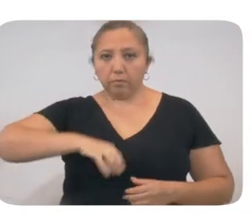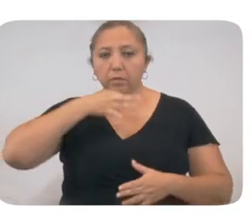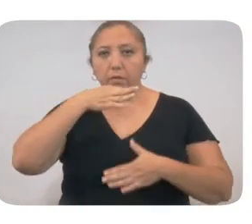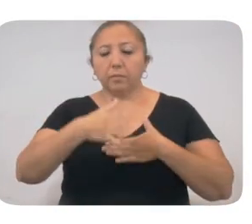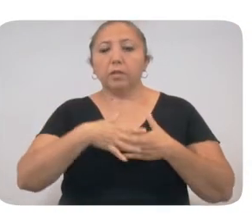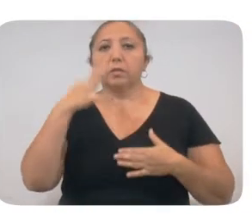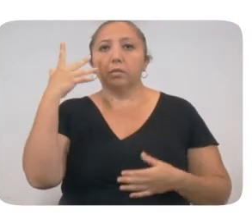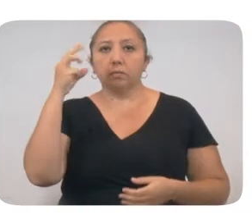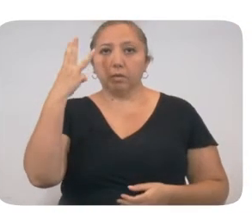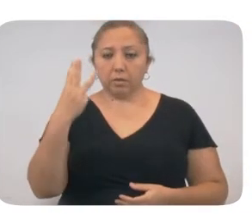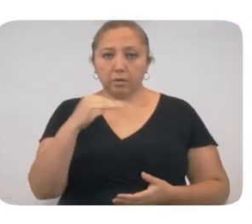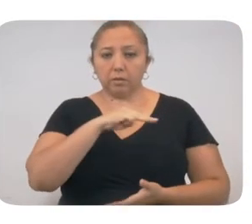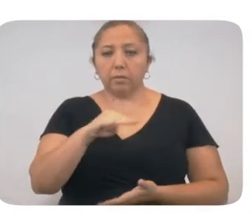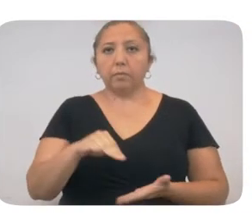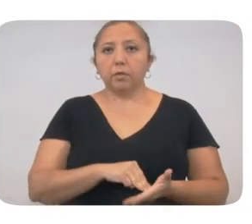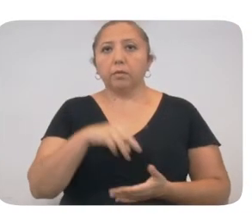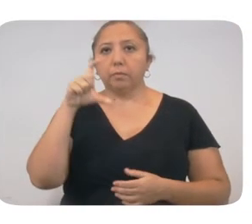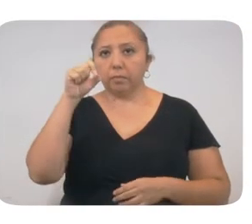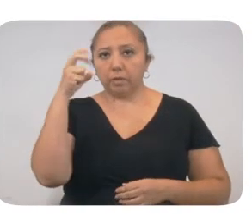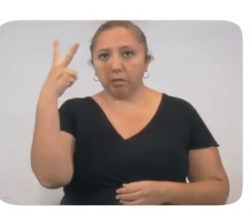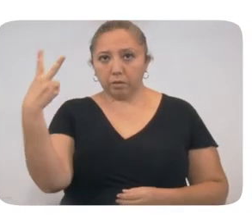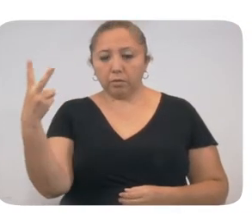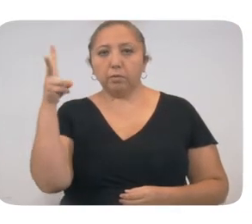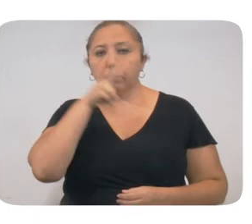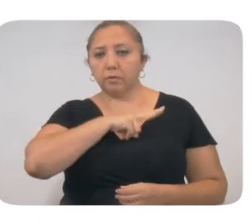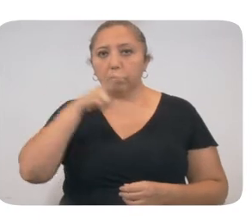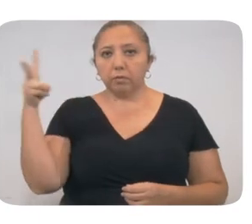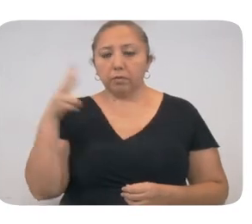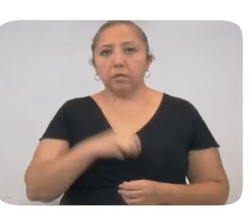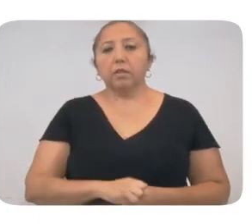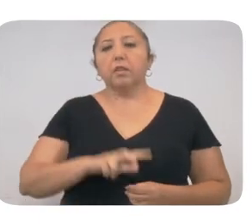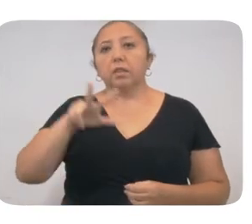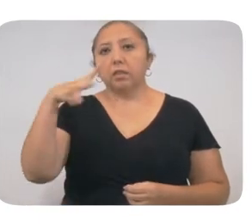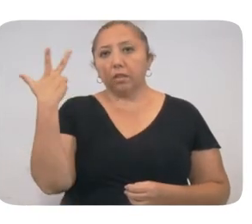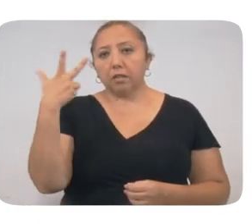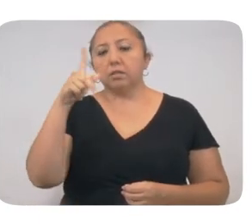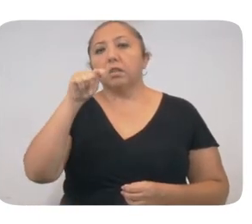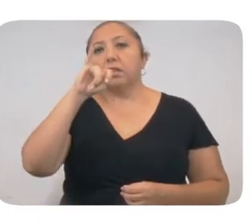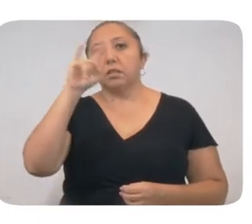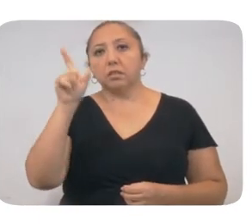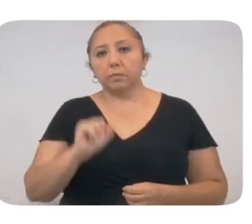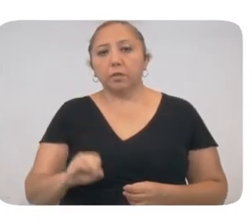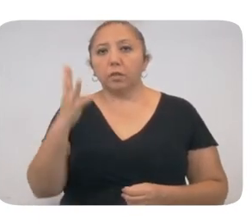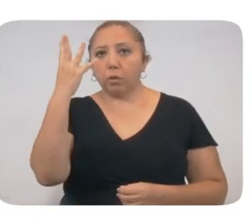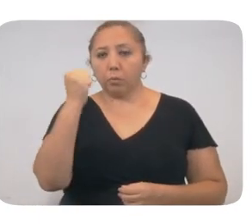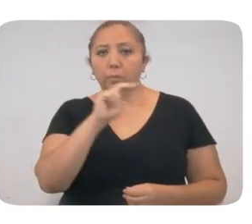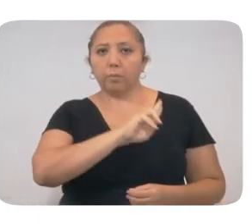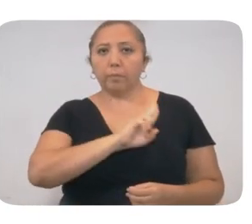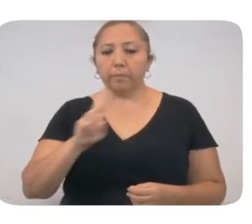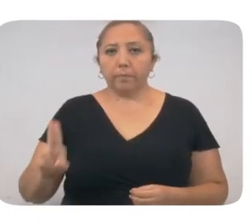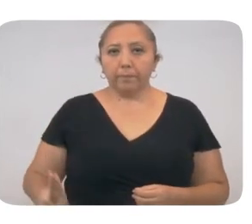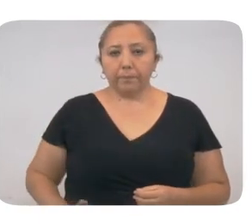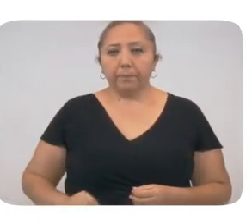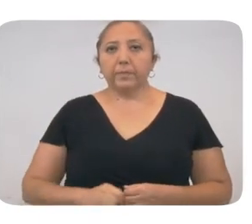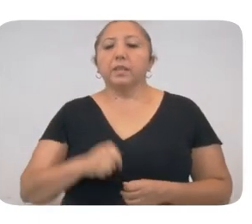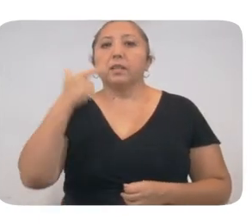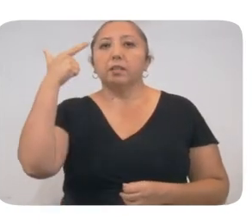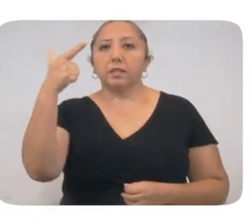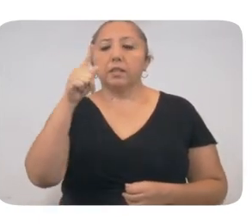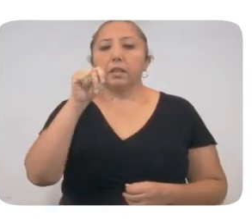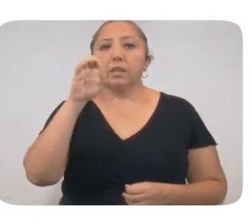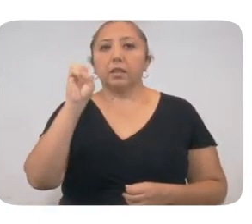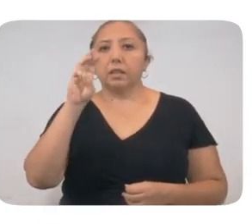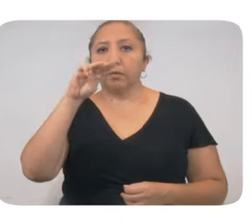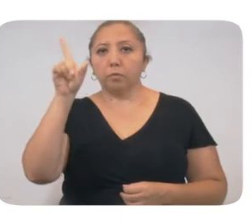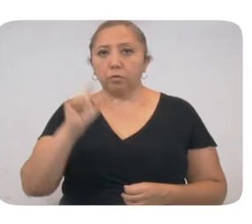Mérida, 22 en Valladolid, 13 en Tizimín, 9 en Humán, 7 en Temozón, 6